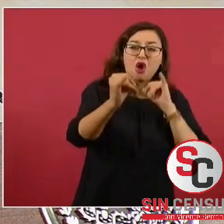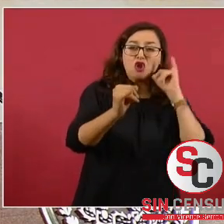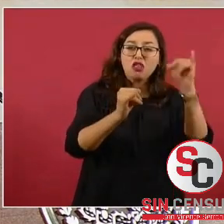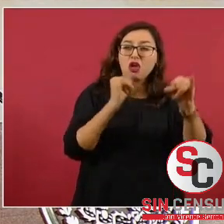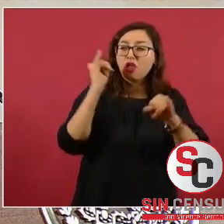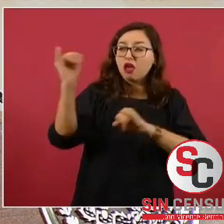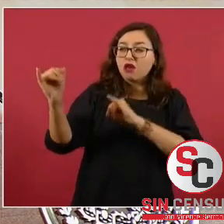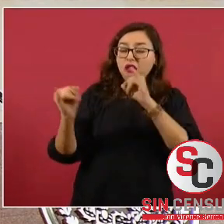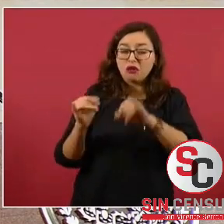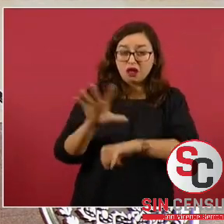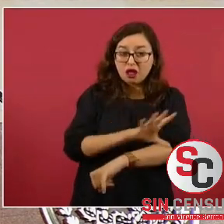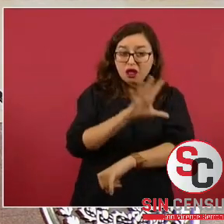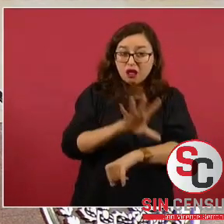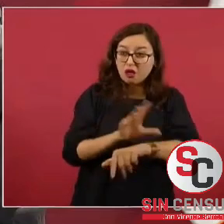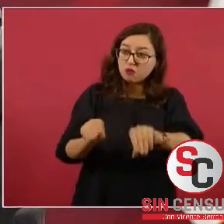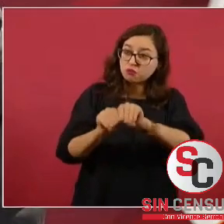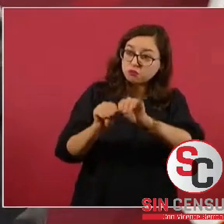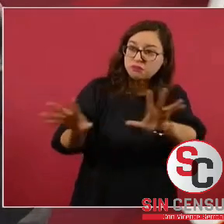Donde hay Internet,